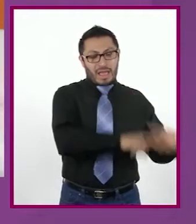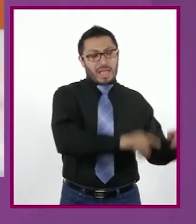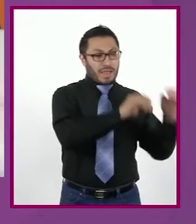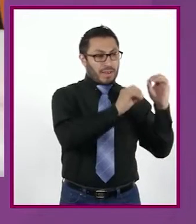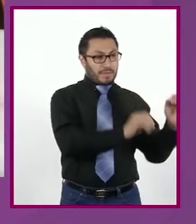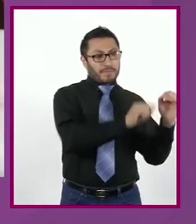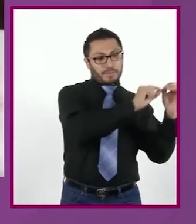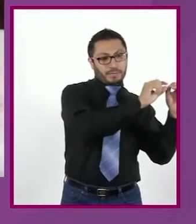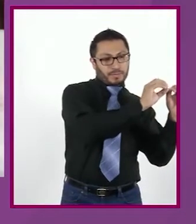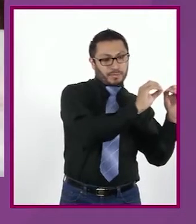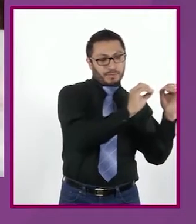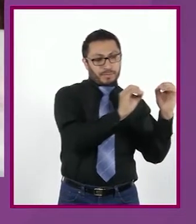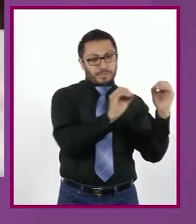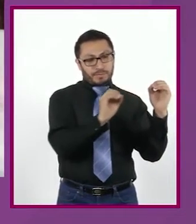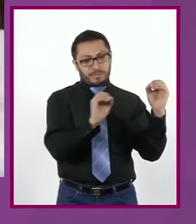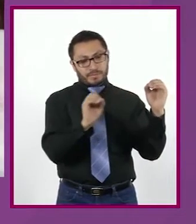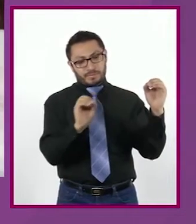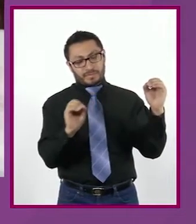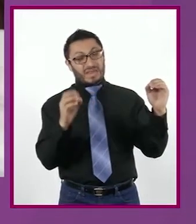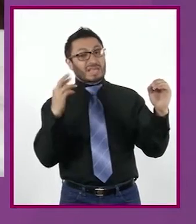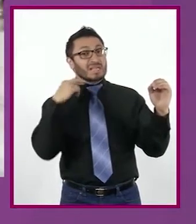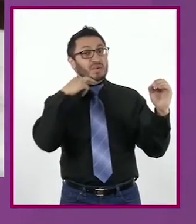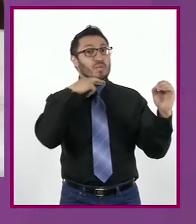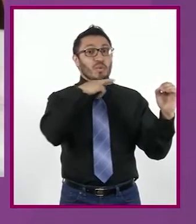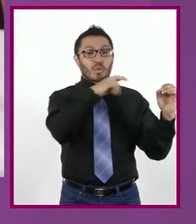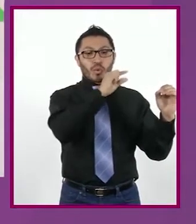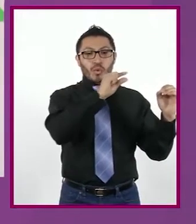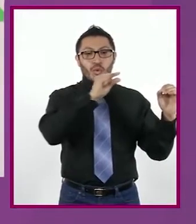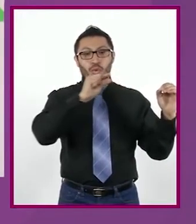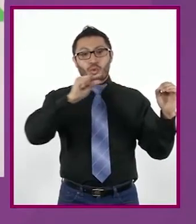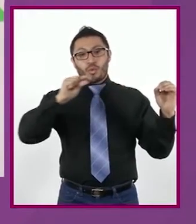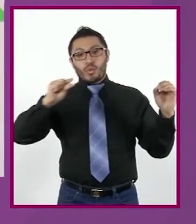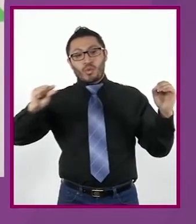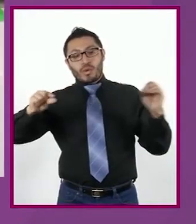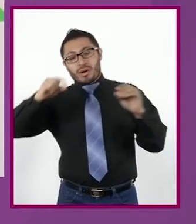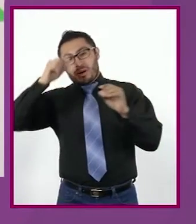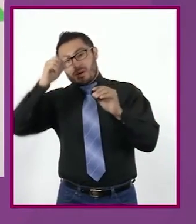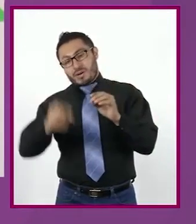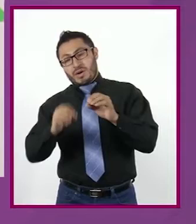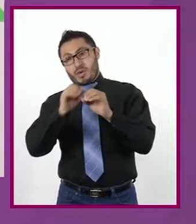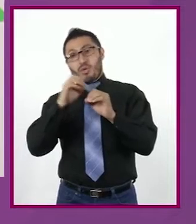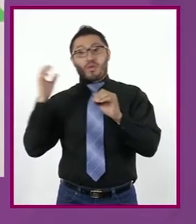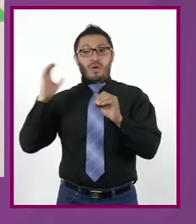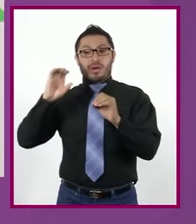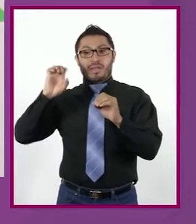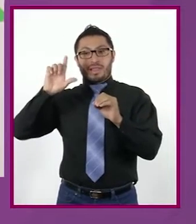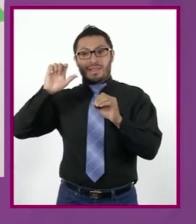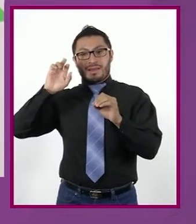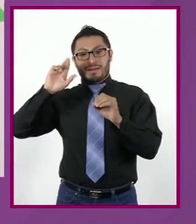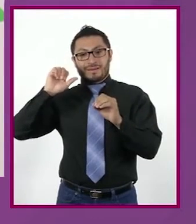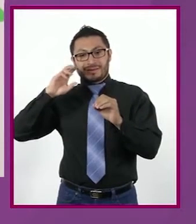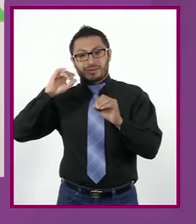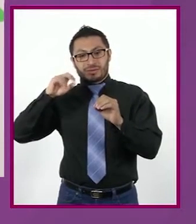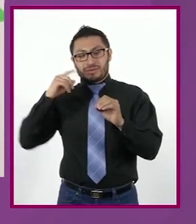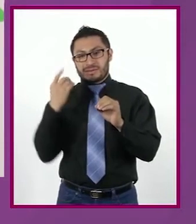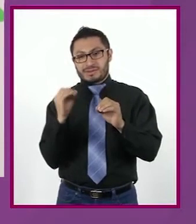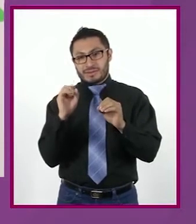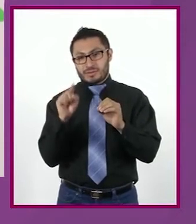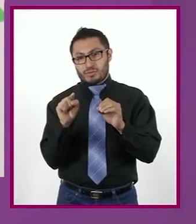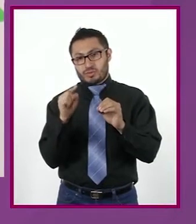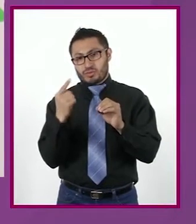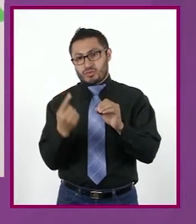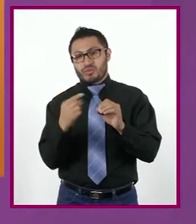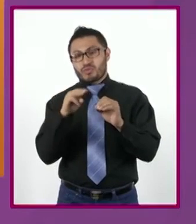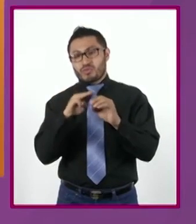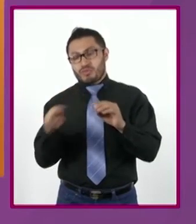al iniciar su recorrido, incrementó su rapidez de forma constante y tuvo una aceleración de 0.1 metros por segundo